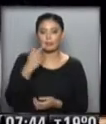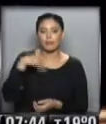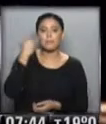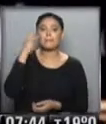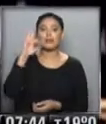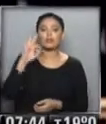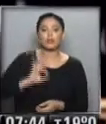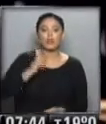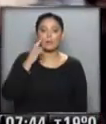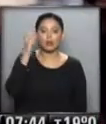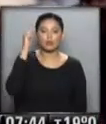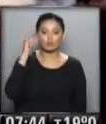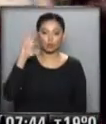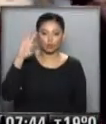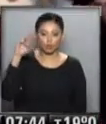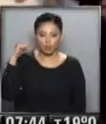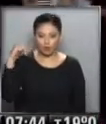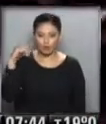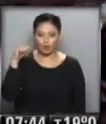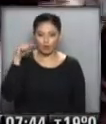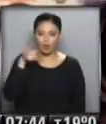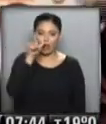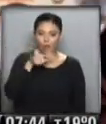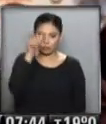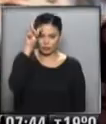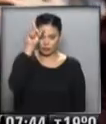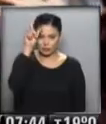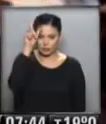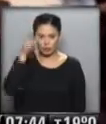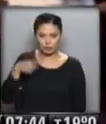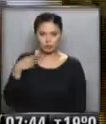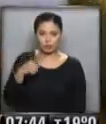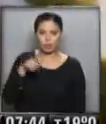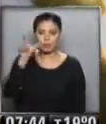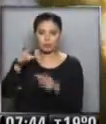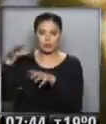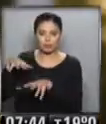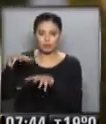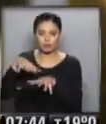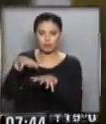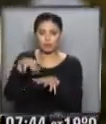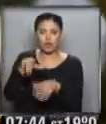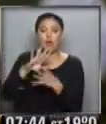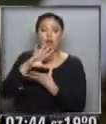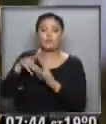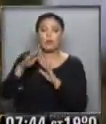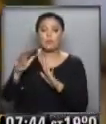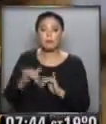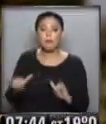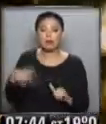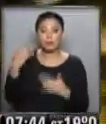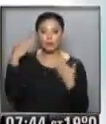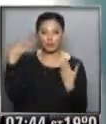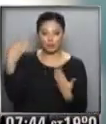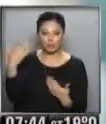1909, Ramón Falcón, como jefe de policía, reprime a una multitud que se había encontrado pacíficamente a festejar el 1 de